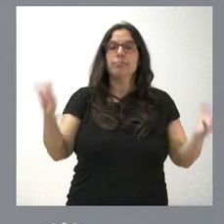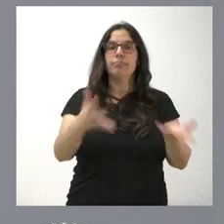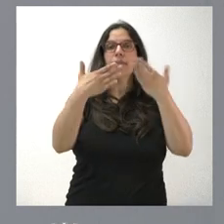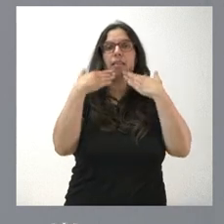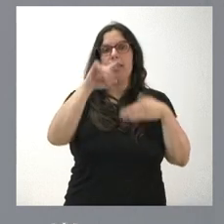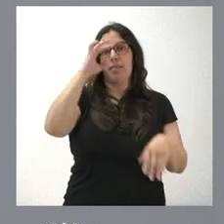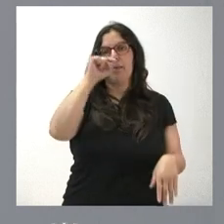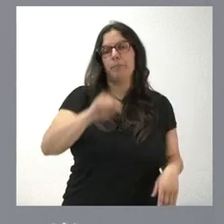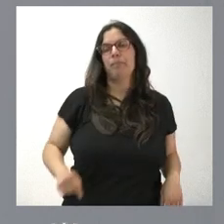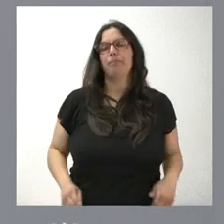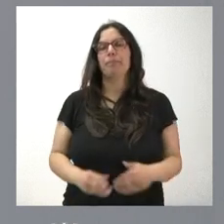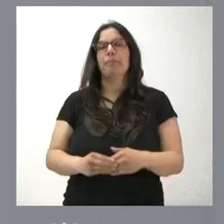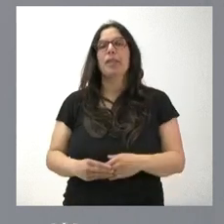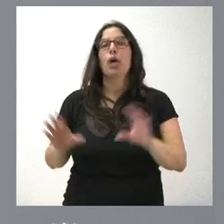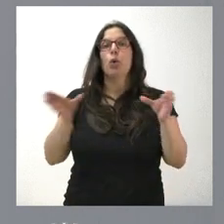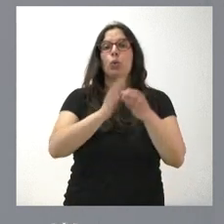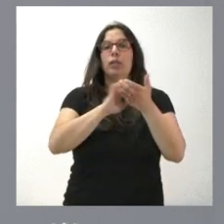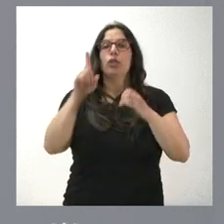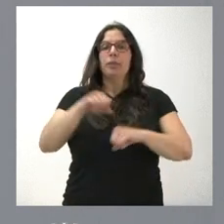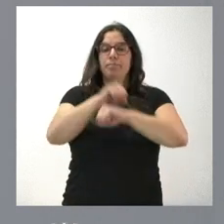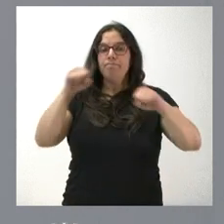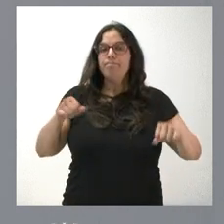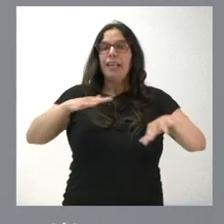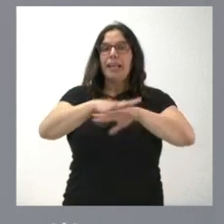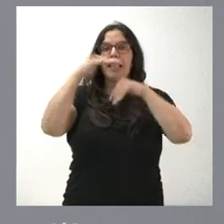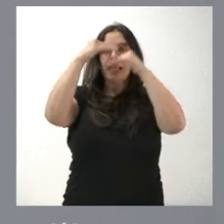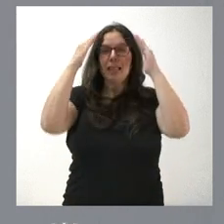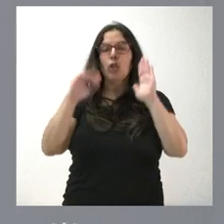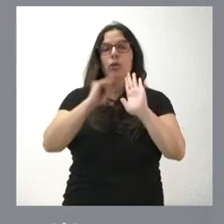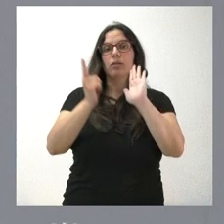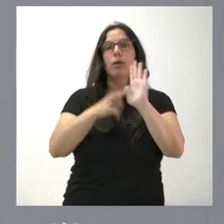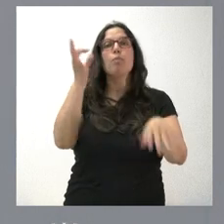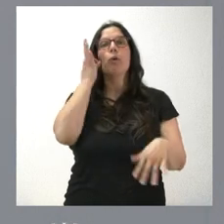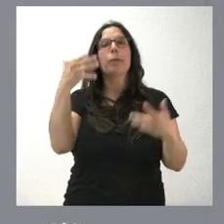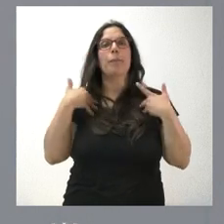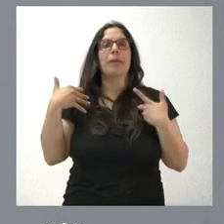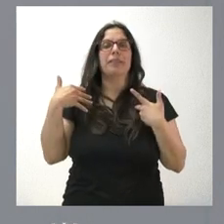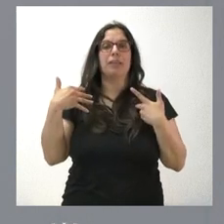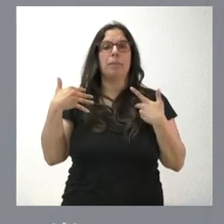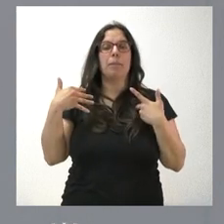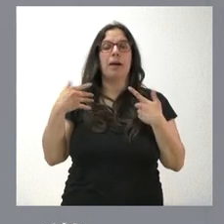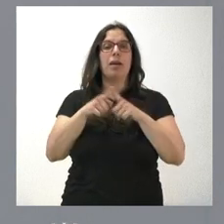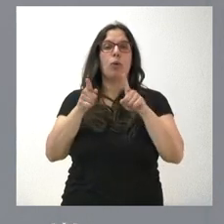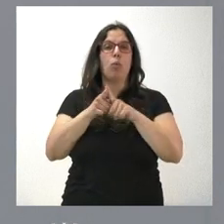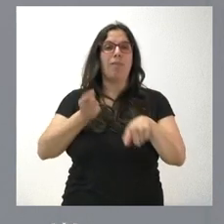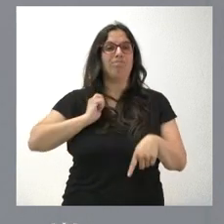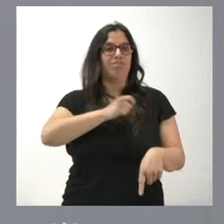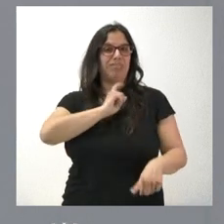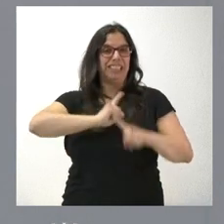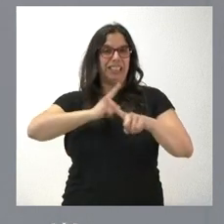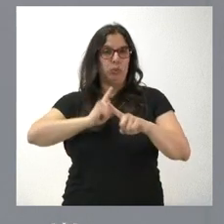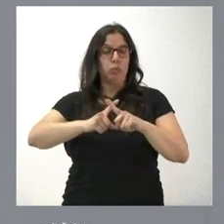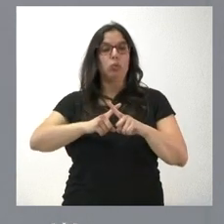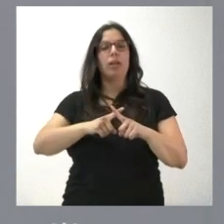iniciativa. La Junta consolida la red de atención integral a las mujeres víctimas de la explotación sexual a través de una subvención